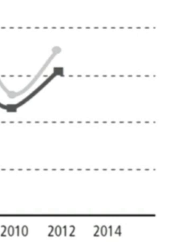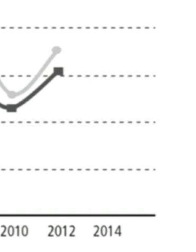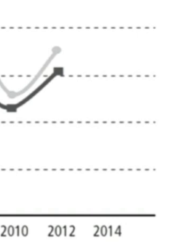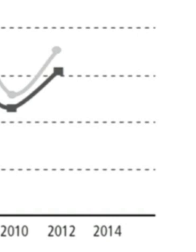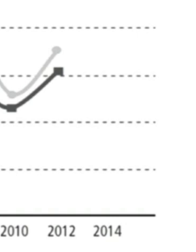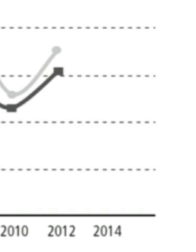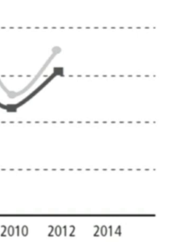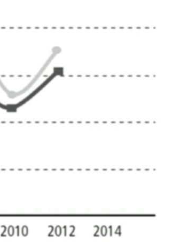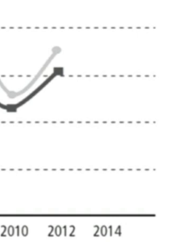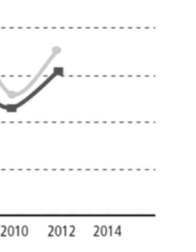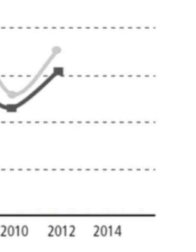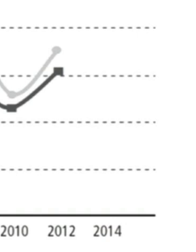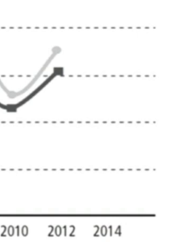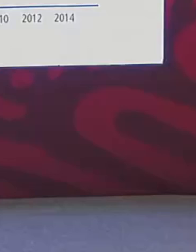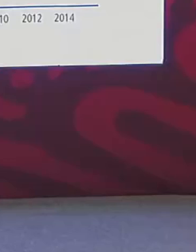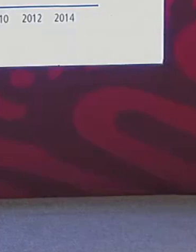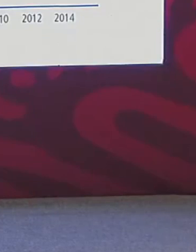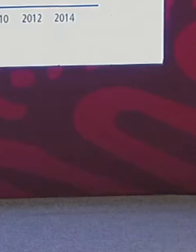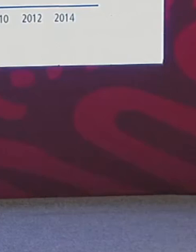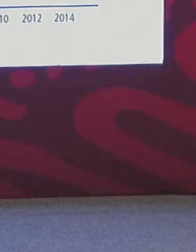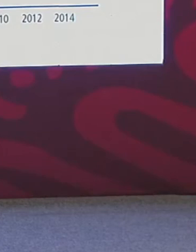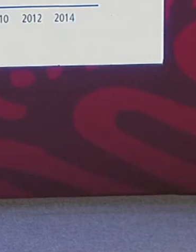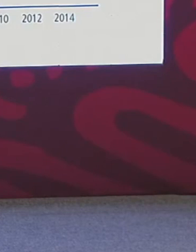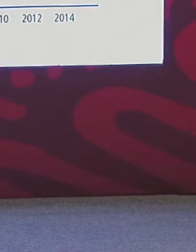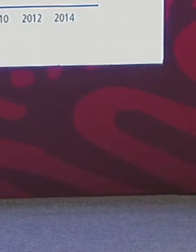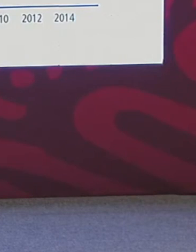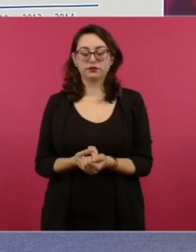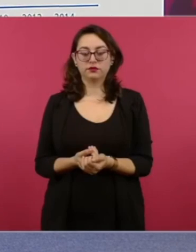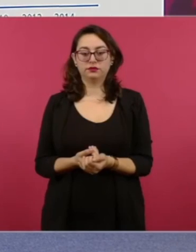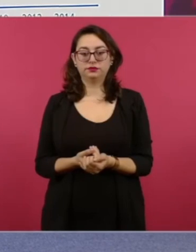Y miren cómo termina.